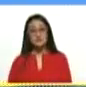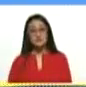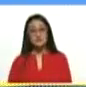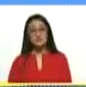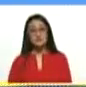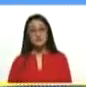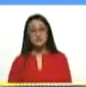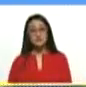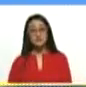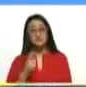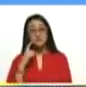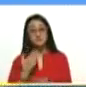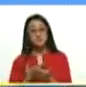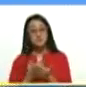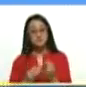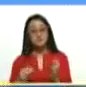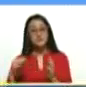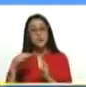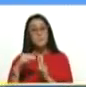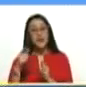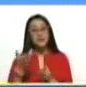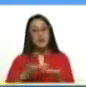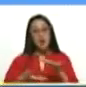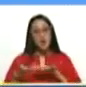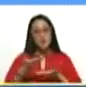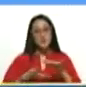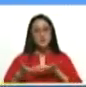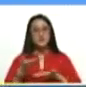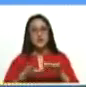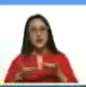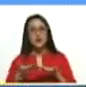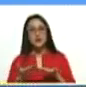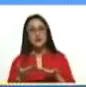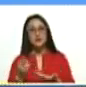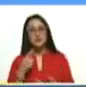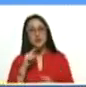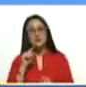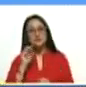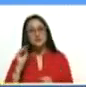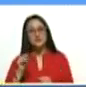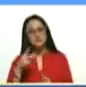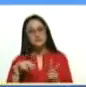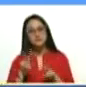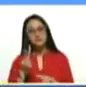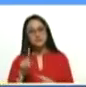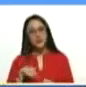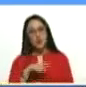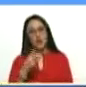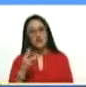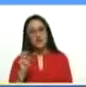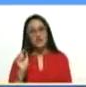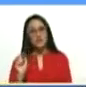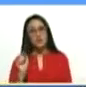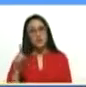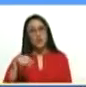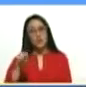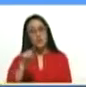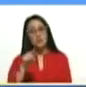Nos hemos propuesto grandes metas comerciales. Lo decía, en 12 horas y 30 minutos usted pone